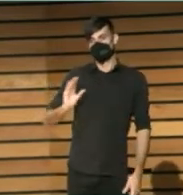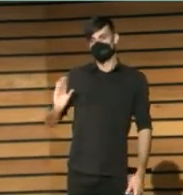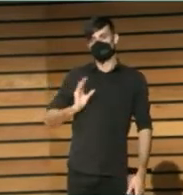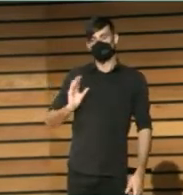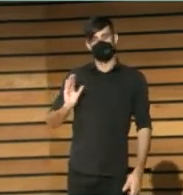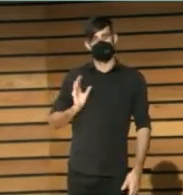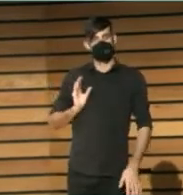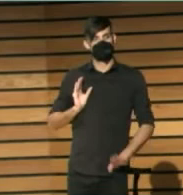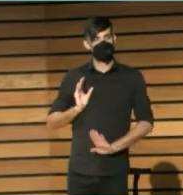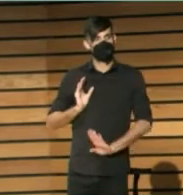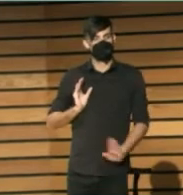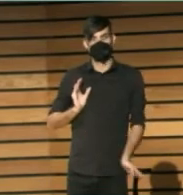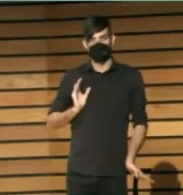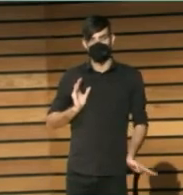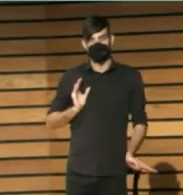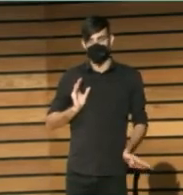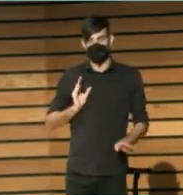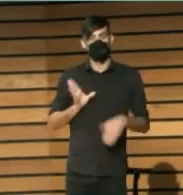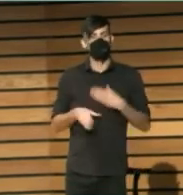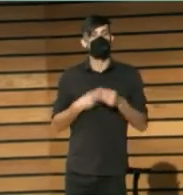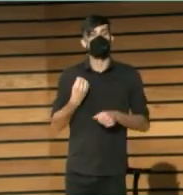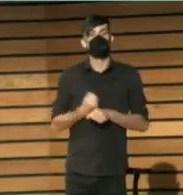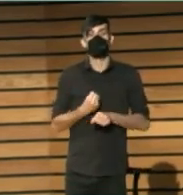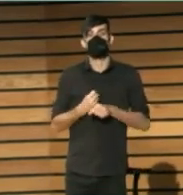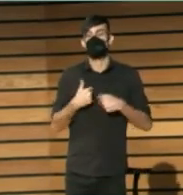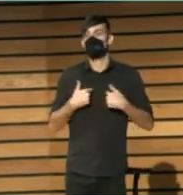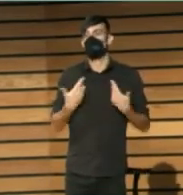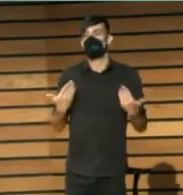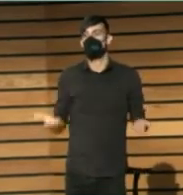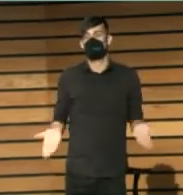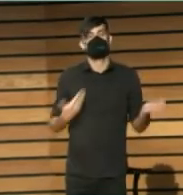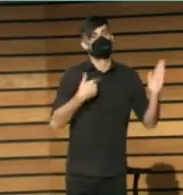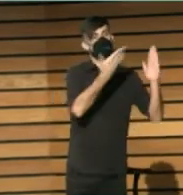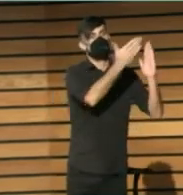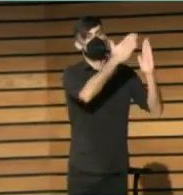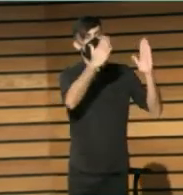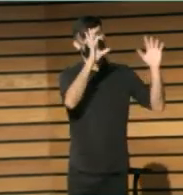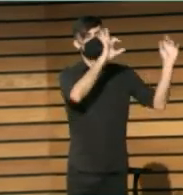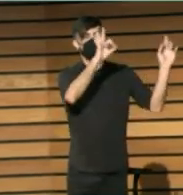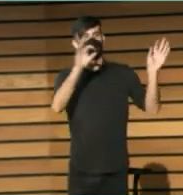por ordenar la biblioteca.